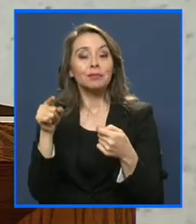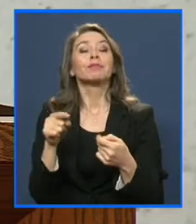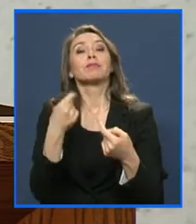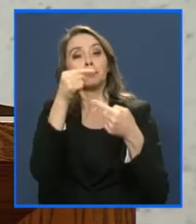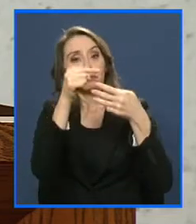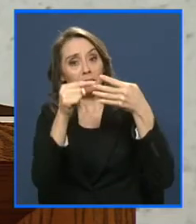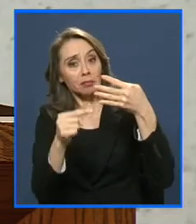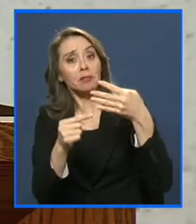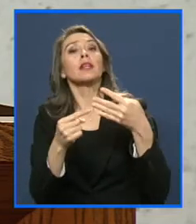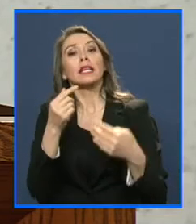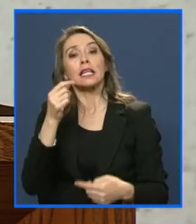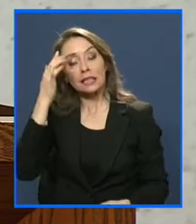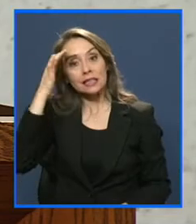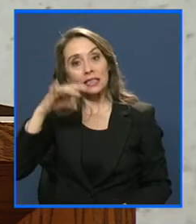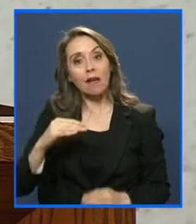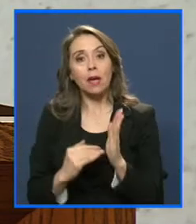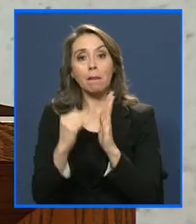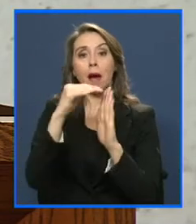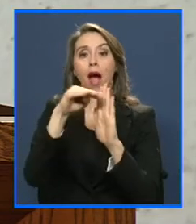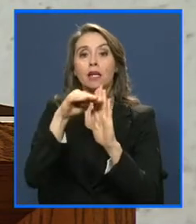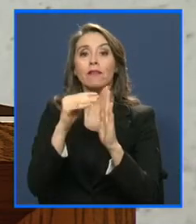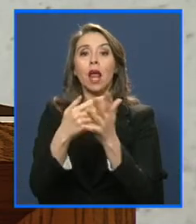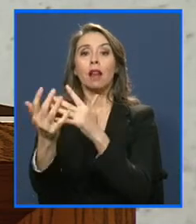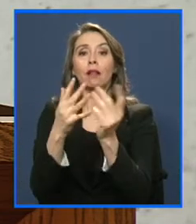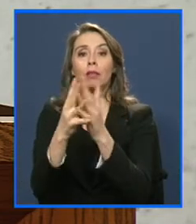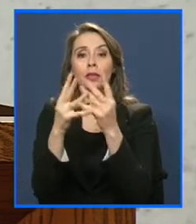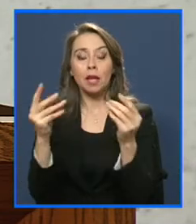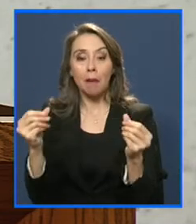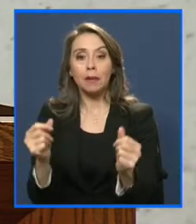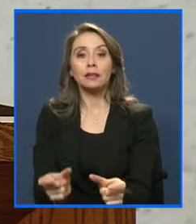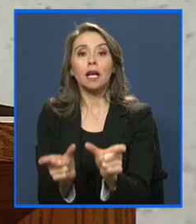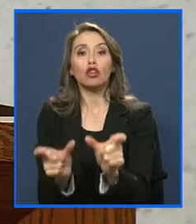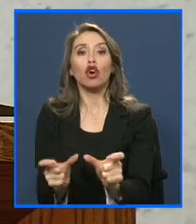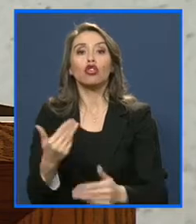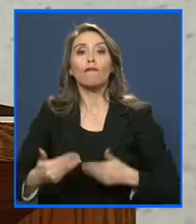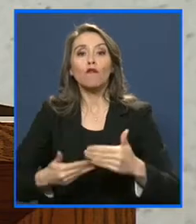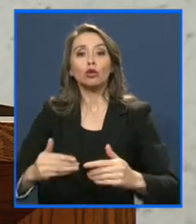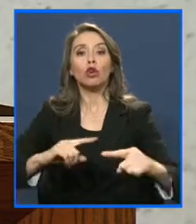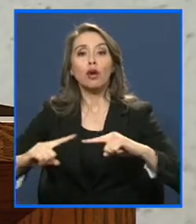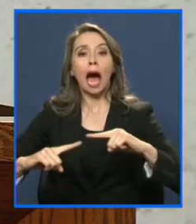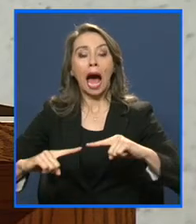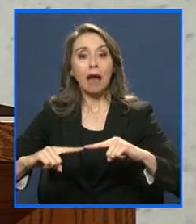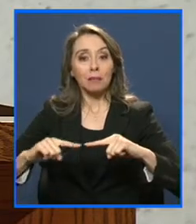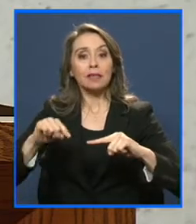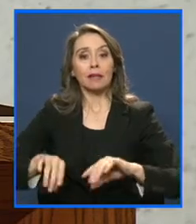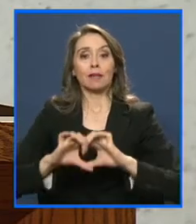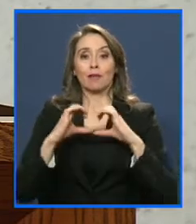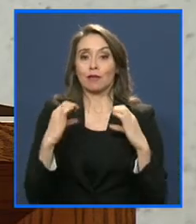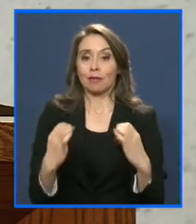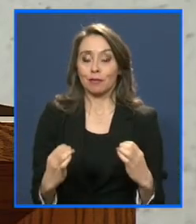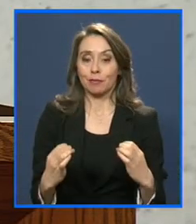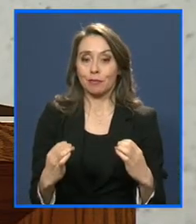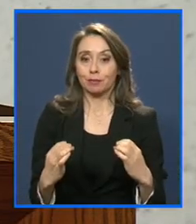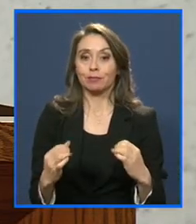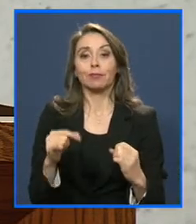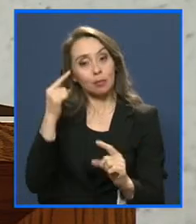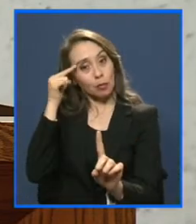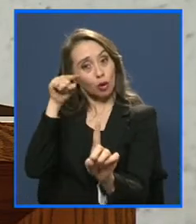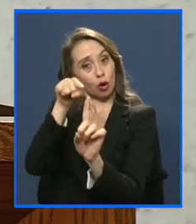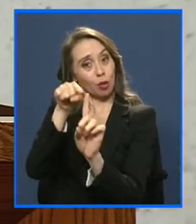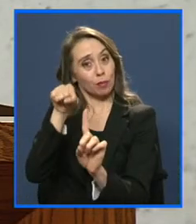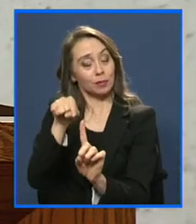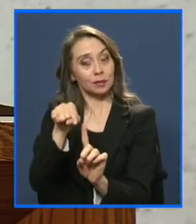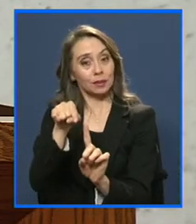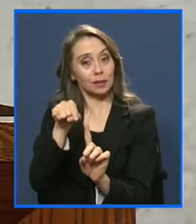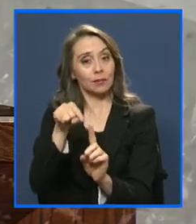que hay que incrementar estándares de transparencia y el control del funcionamiento administrativo de la corporación con este propósito